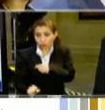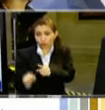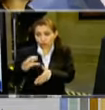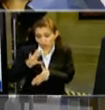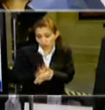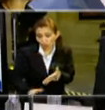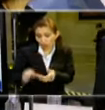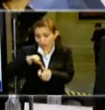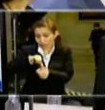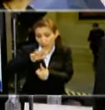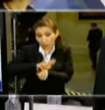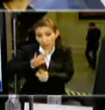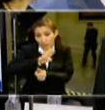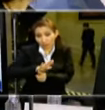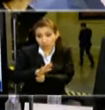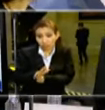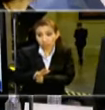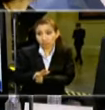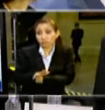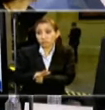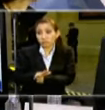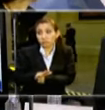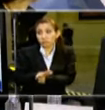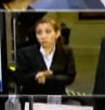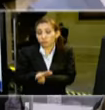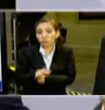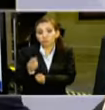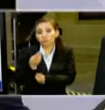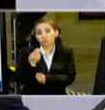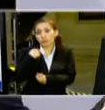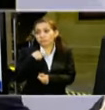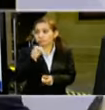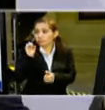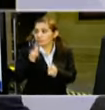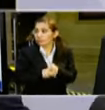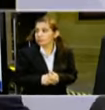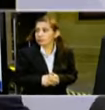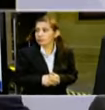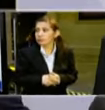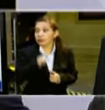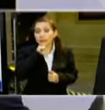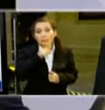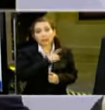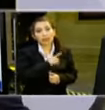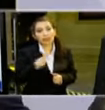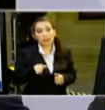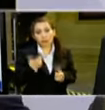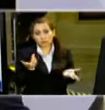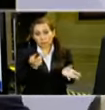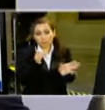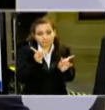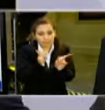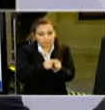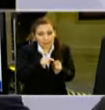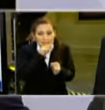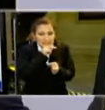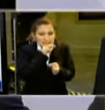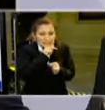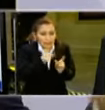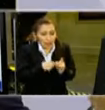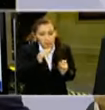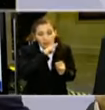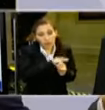con Centroamérica, y déjenlo ustedes estar, lo que puede ser Europa. Seamos también pragmáticos, hay cosas que realmente se dan por